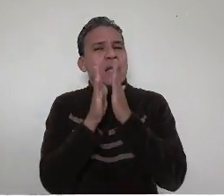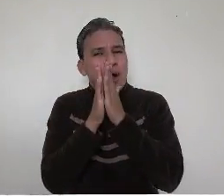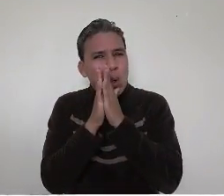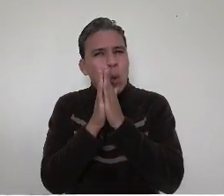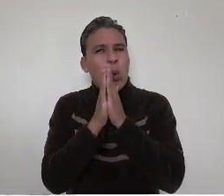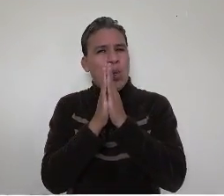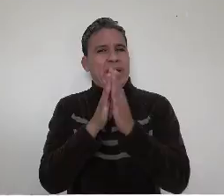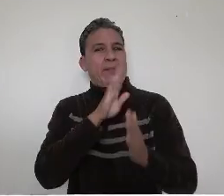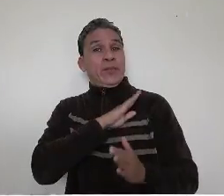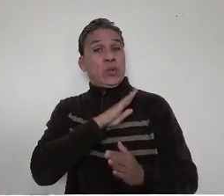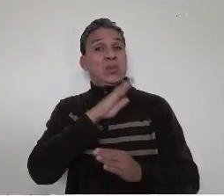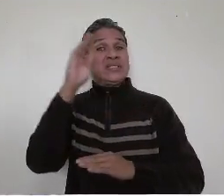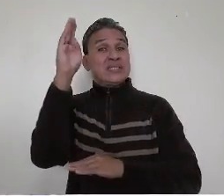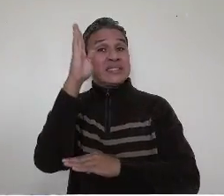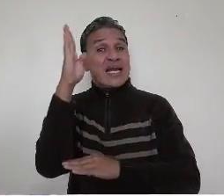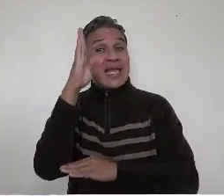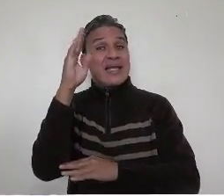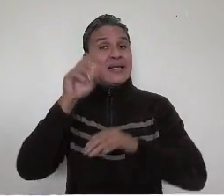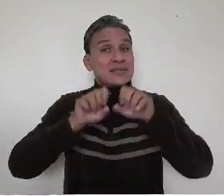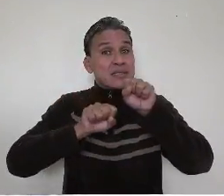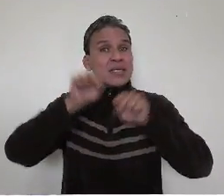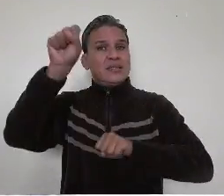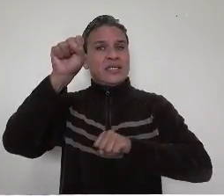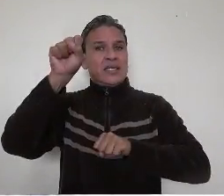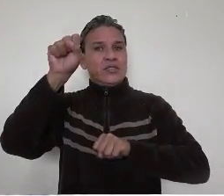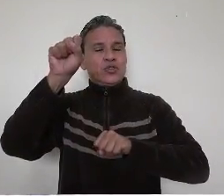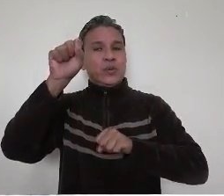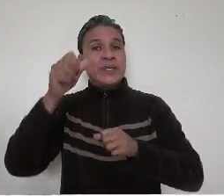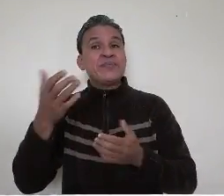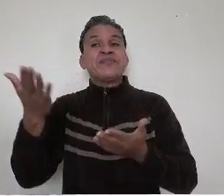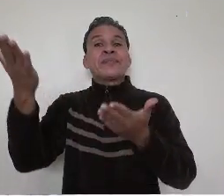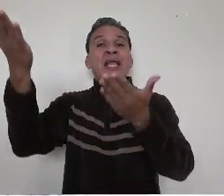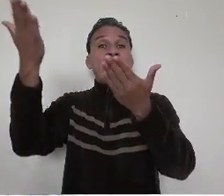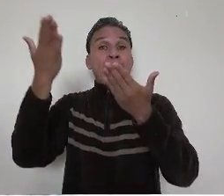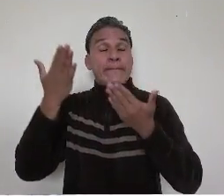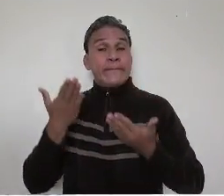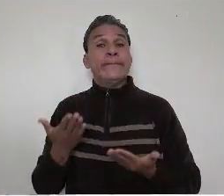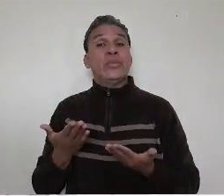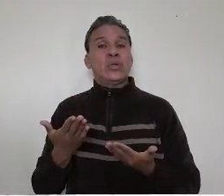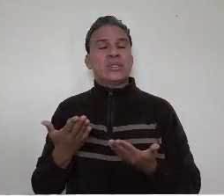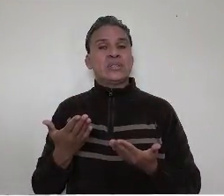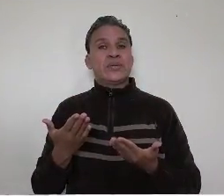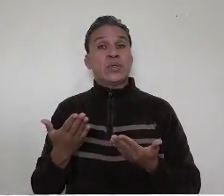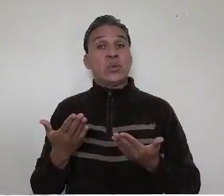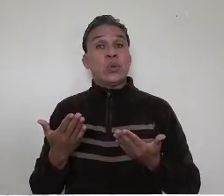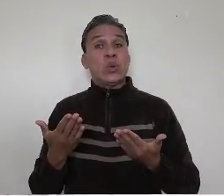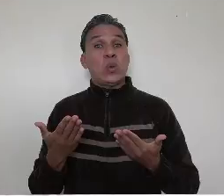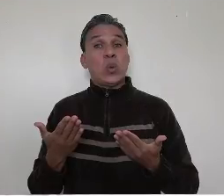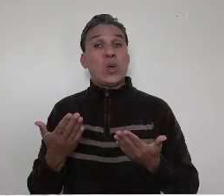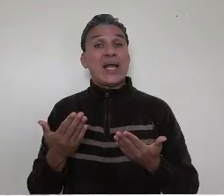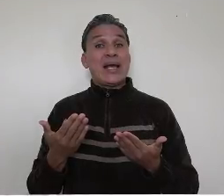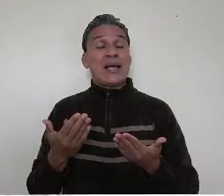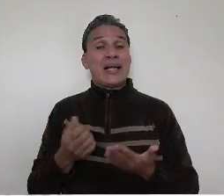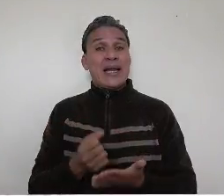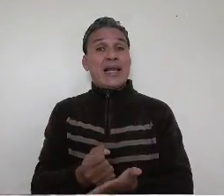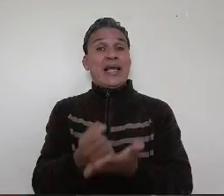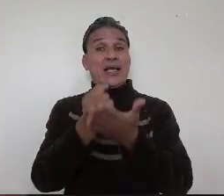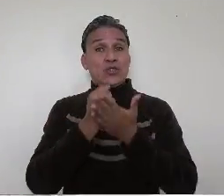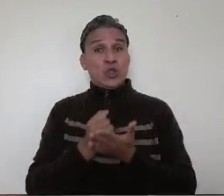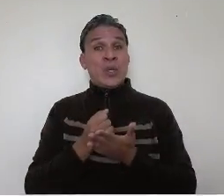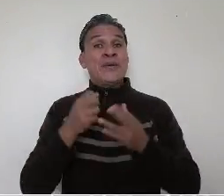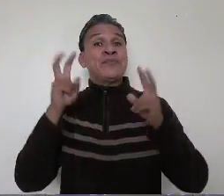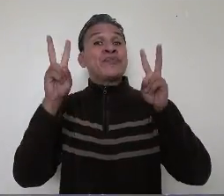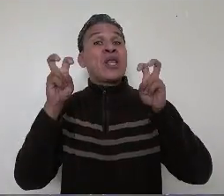nuestra Iglesia de San Cristóbal. Hemos recibido un gran don con el nuevo obispo